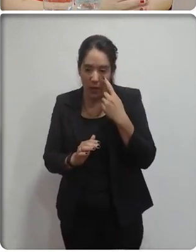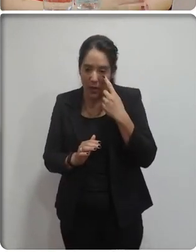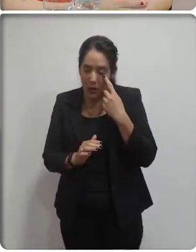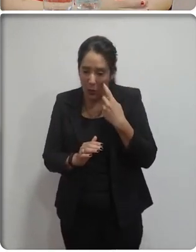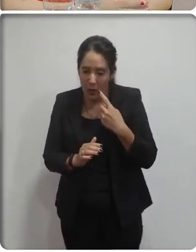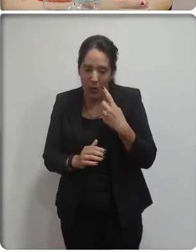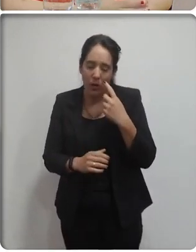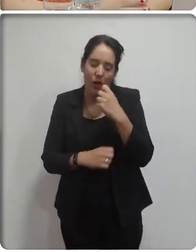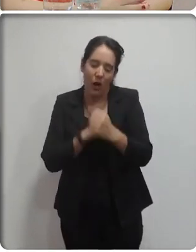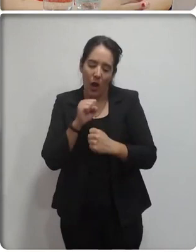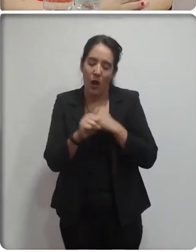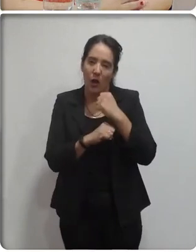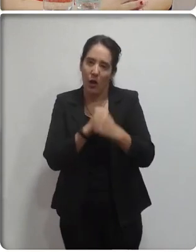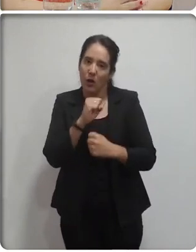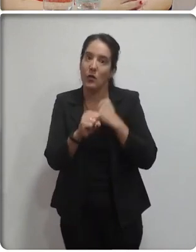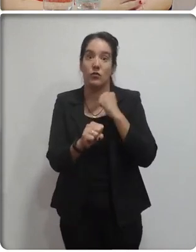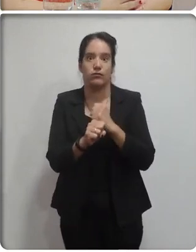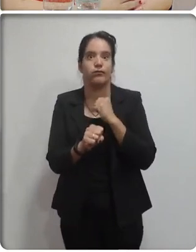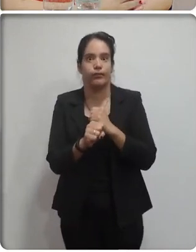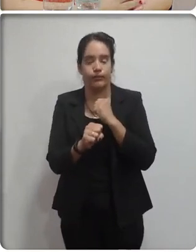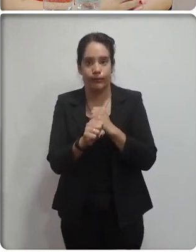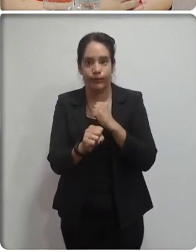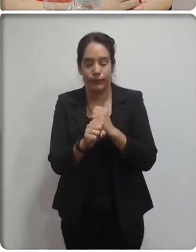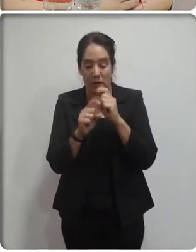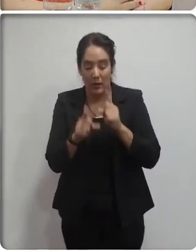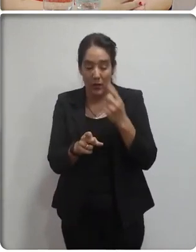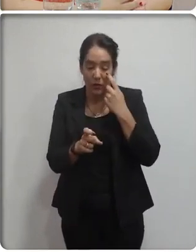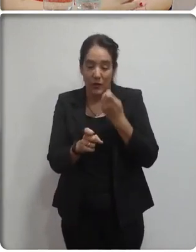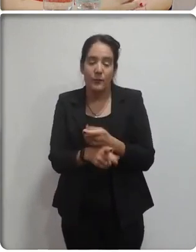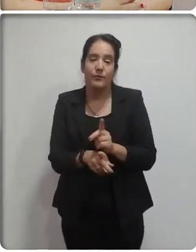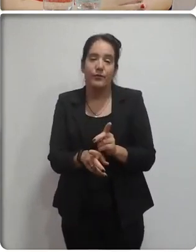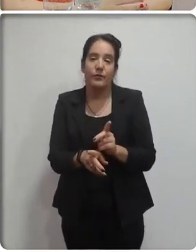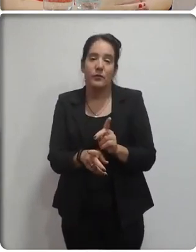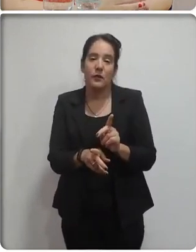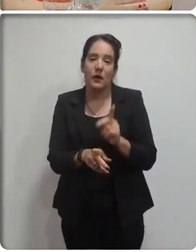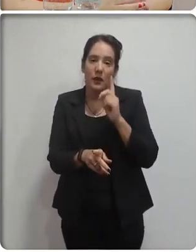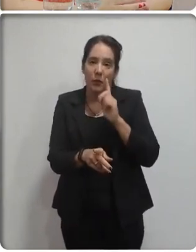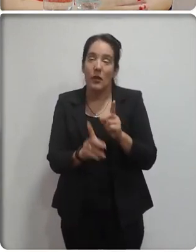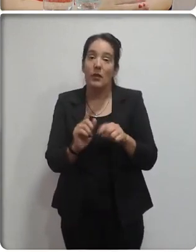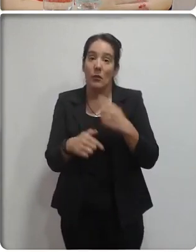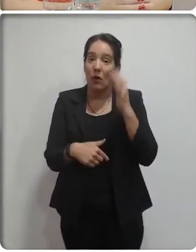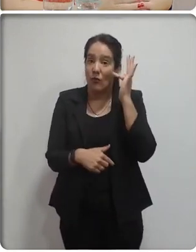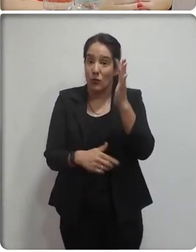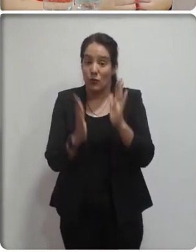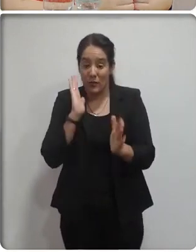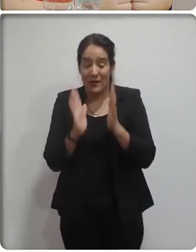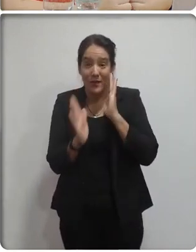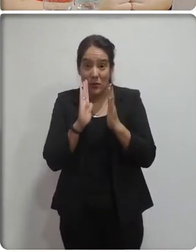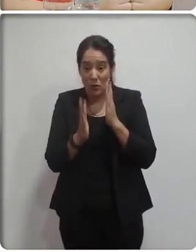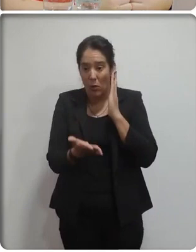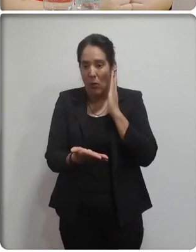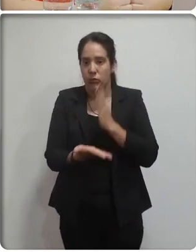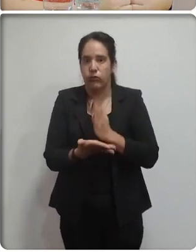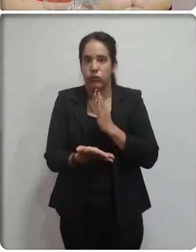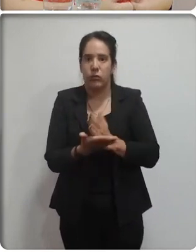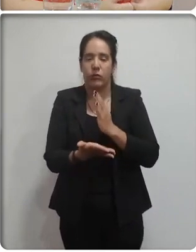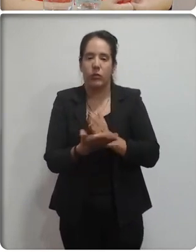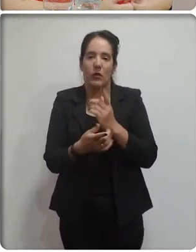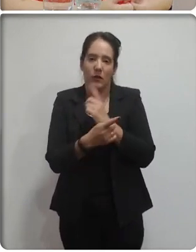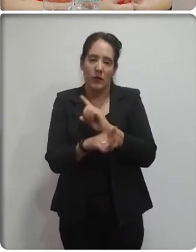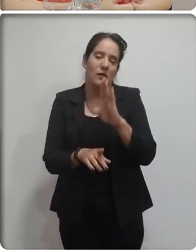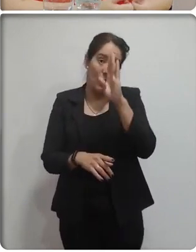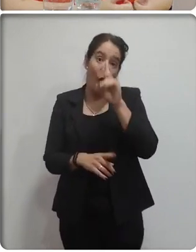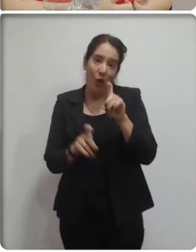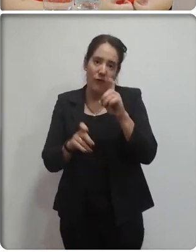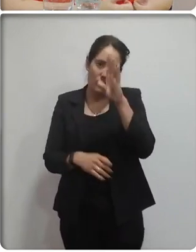lleva mucho tiempo y la aplicación de procedimientos muy estrictos que, bueno, si bien se